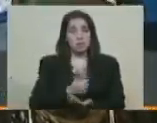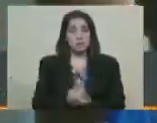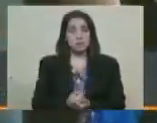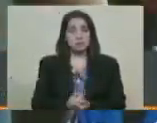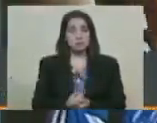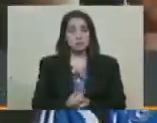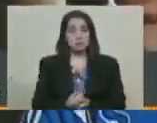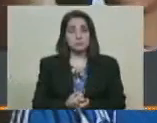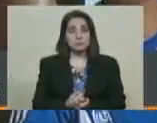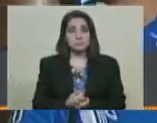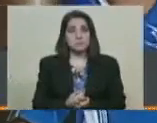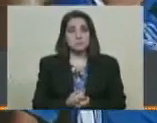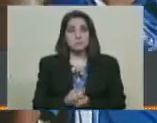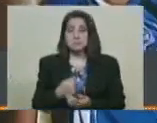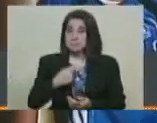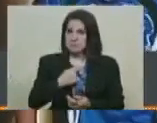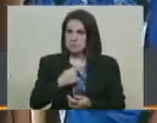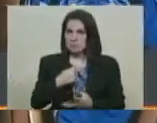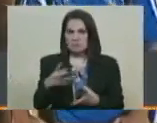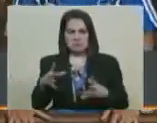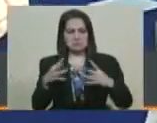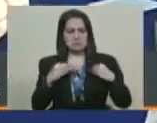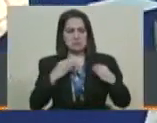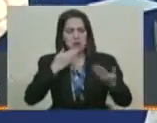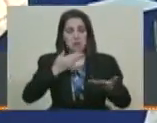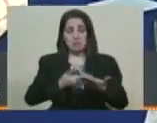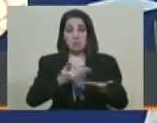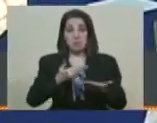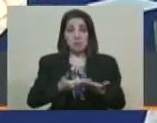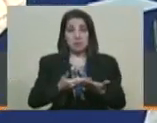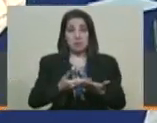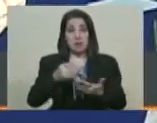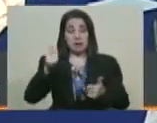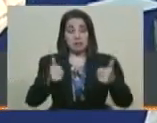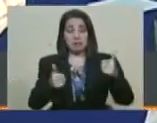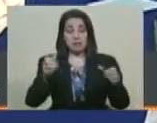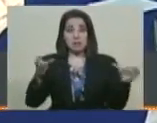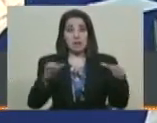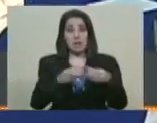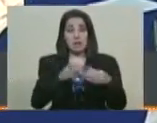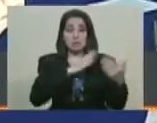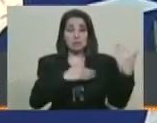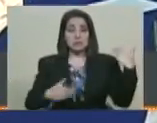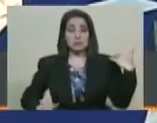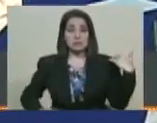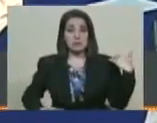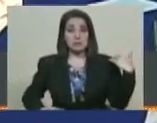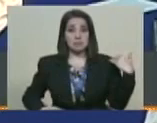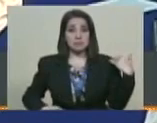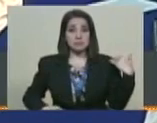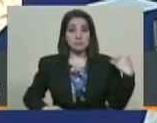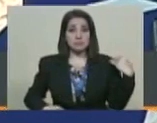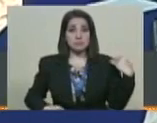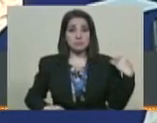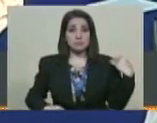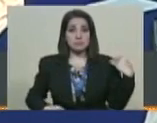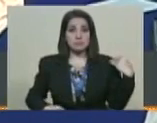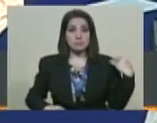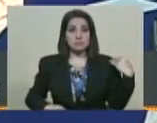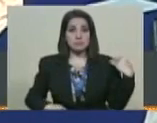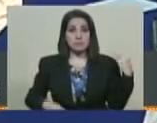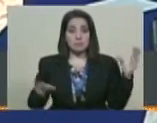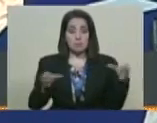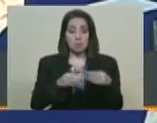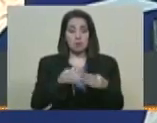Y cuando acepto la postulación de la candidatura presidencial por parte del